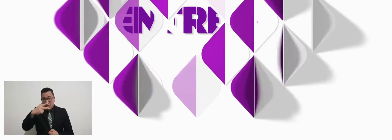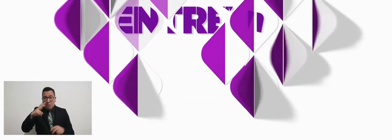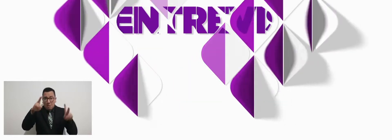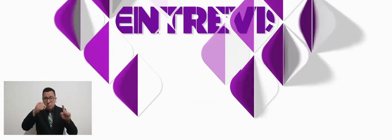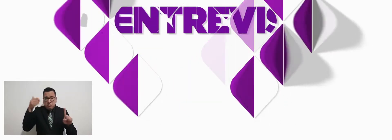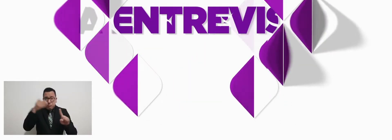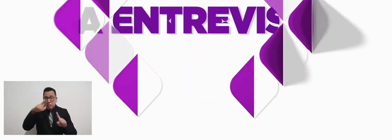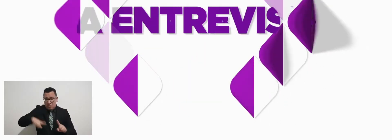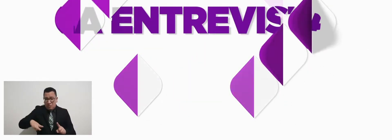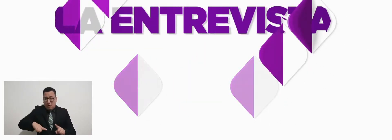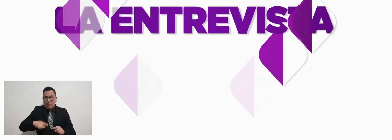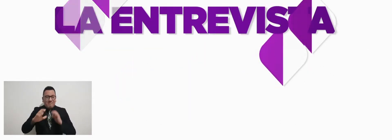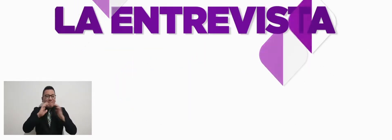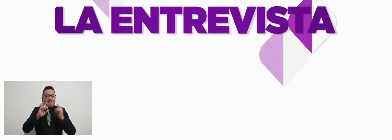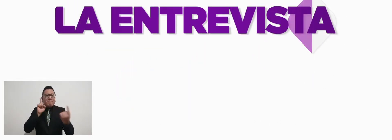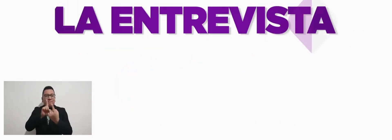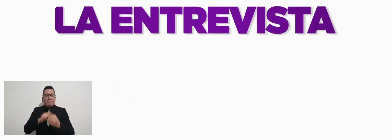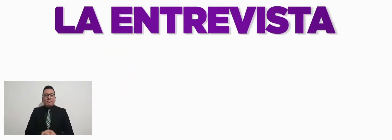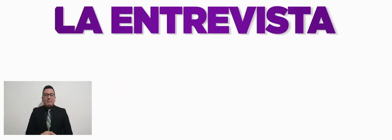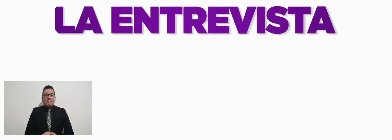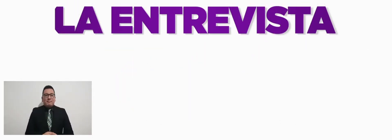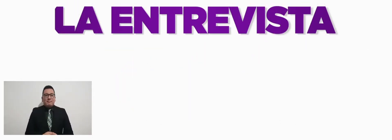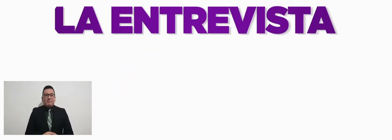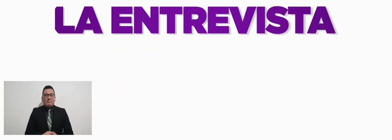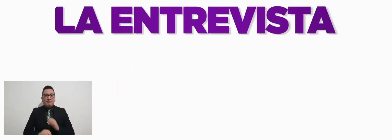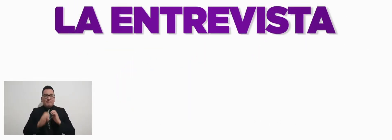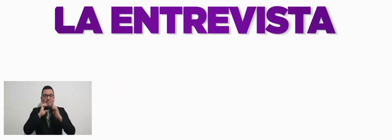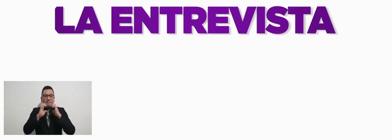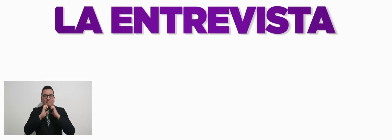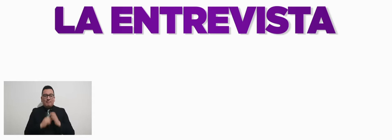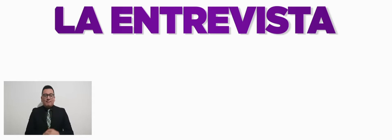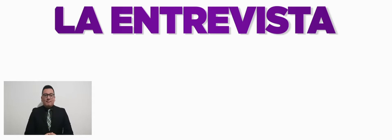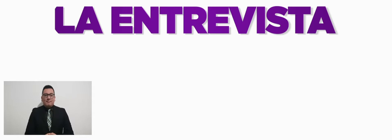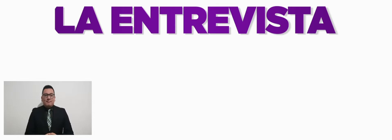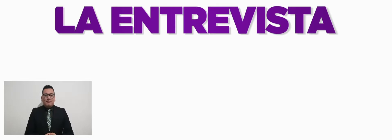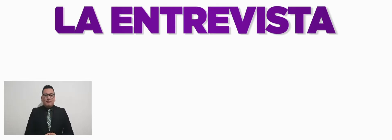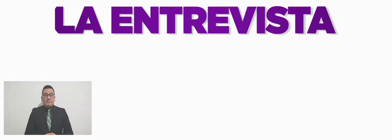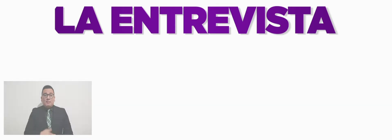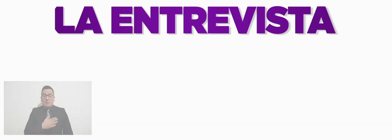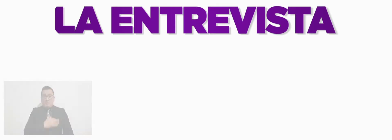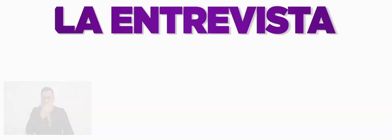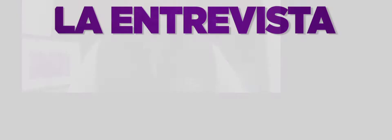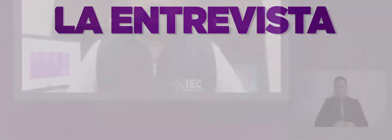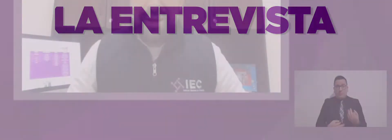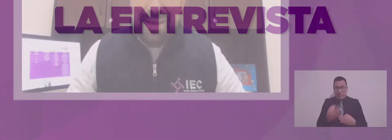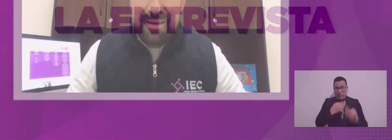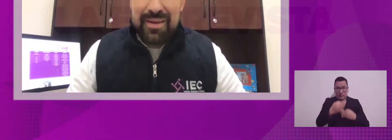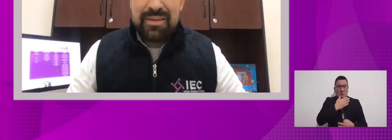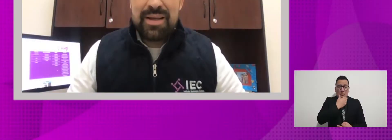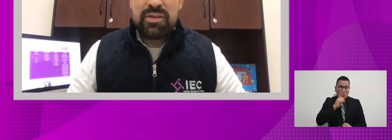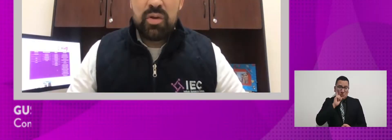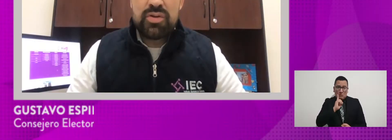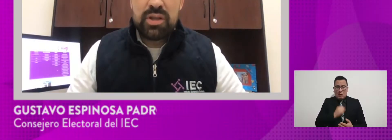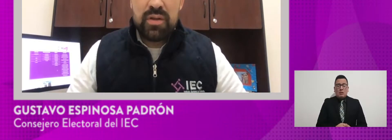de Coahuila y de México en comunicación directa con usted. La entrevista. Muy buena